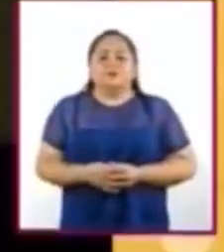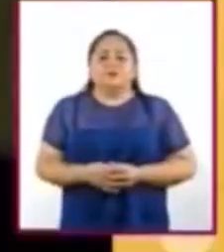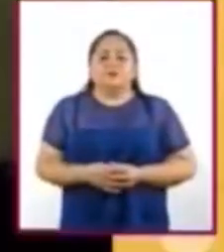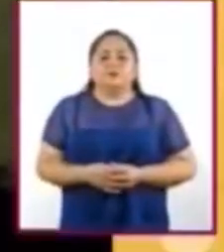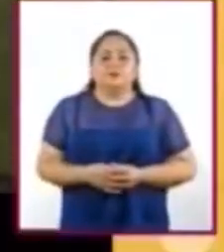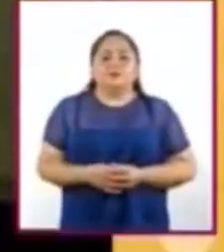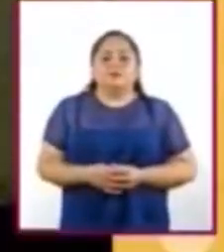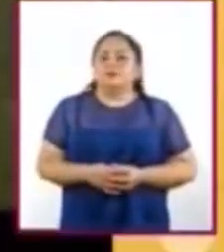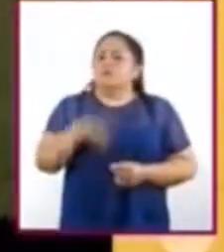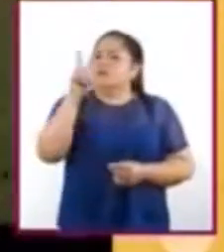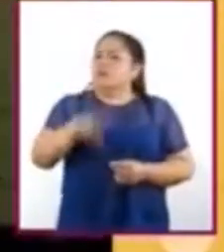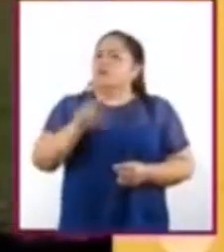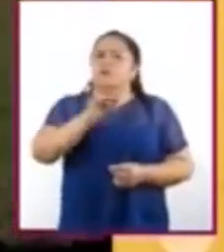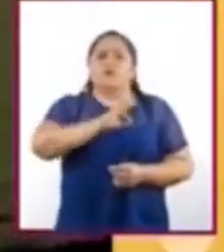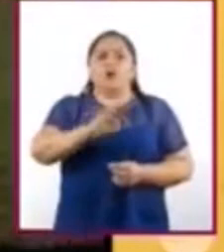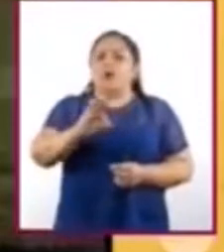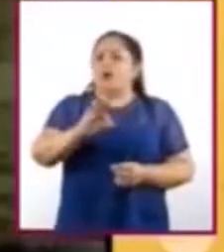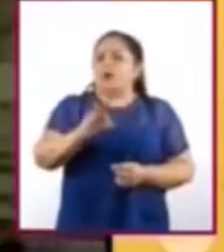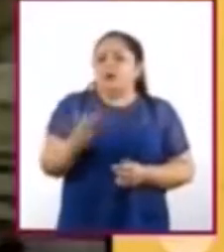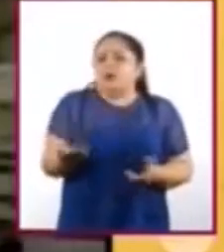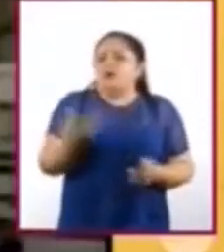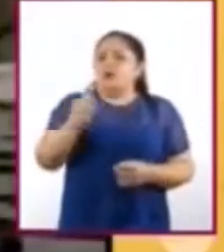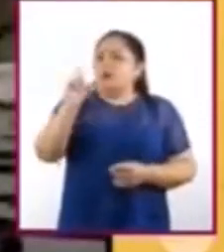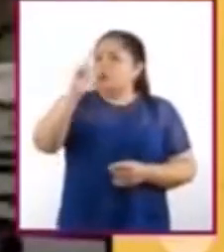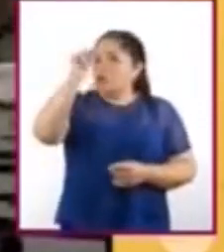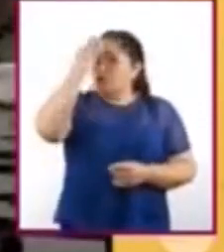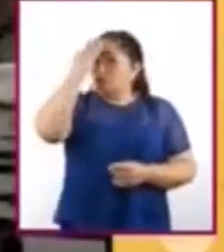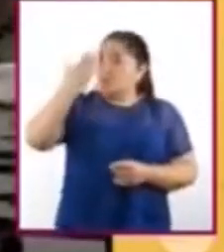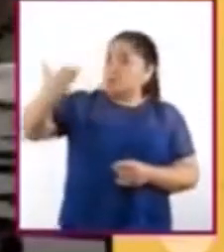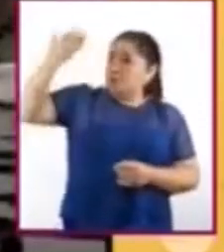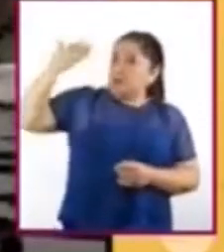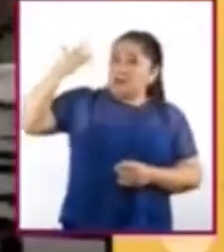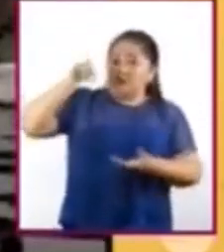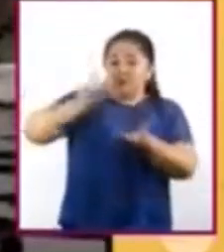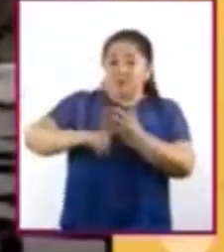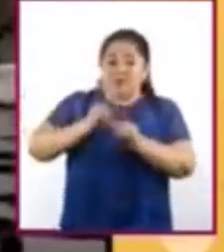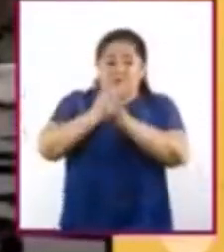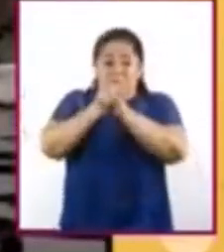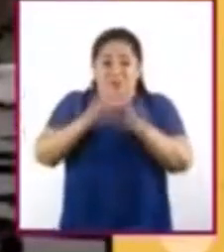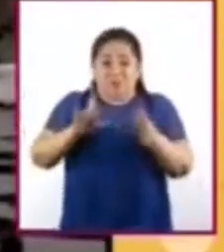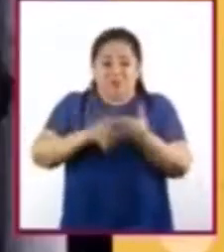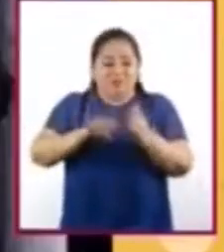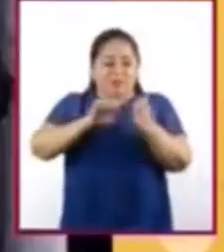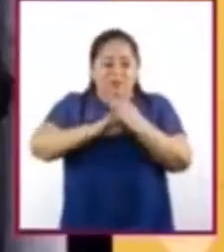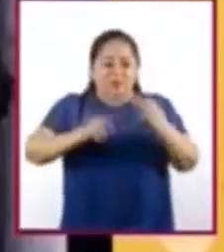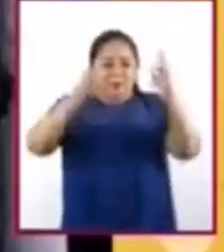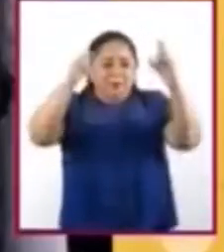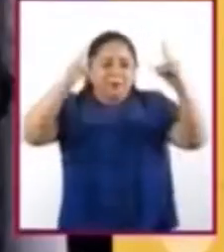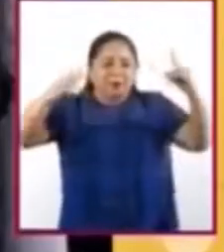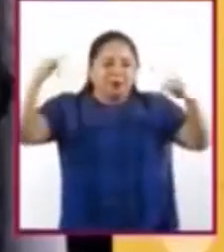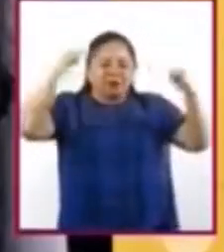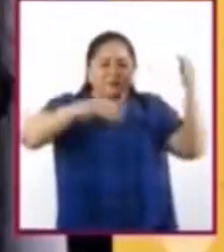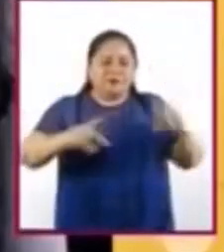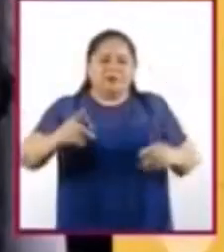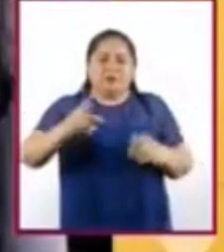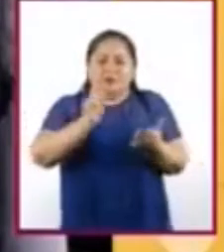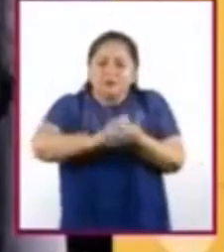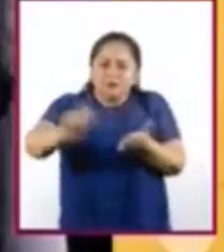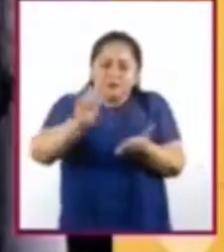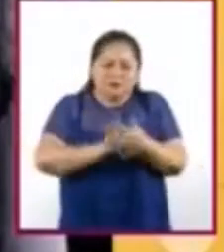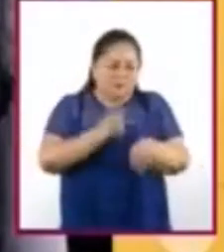No sería posible conocer nuestro pasado sin la información que nos proporcionan las ruinas, escritos,